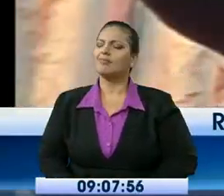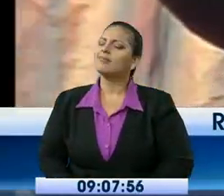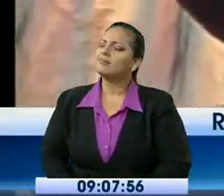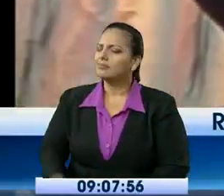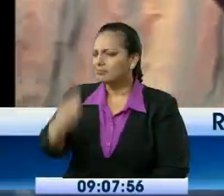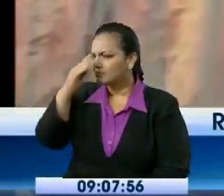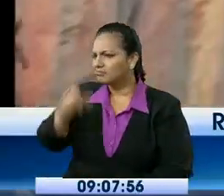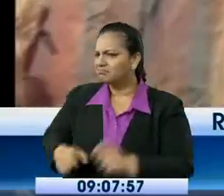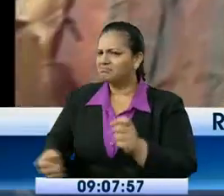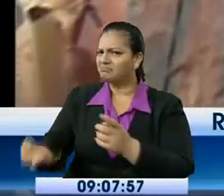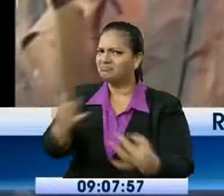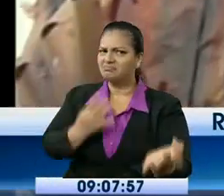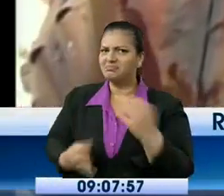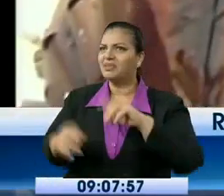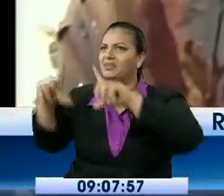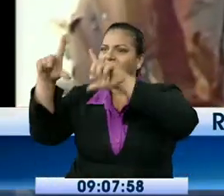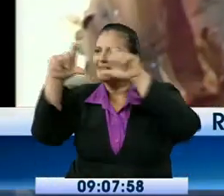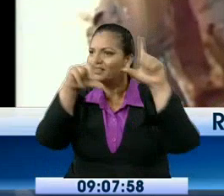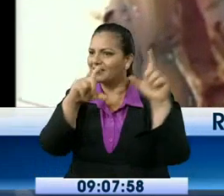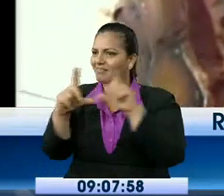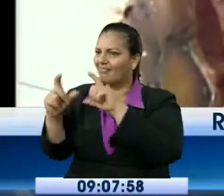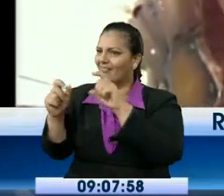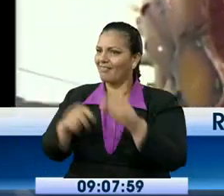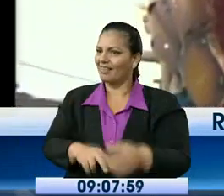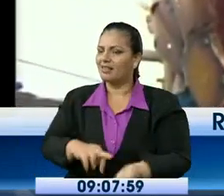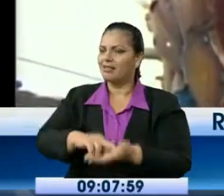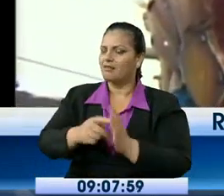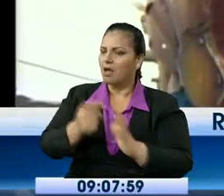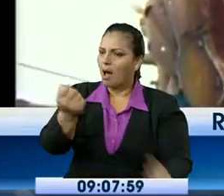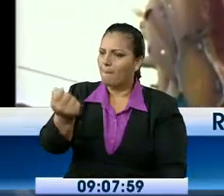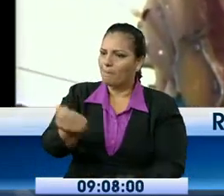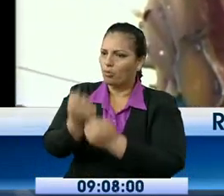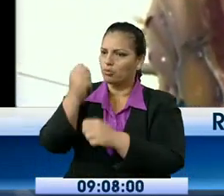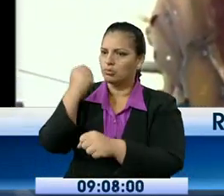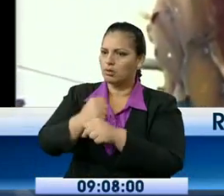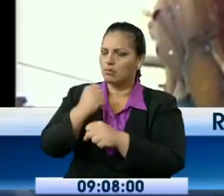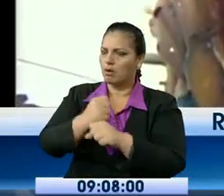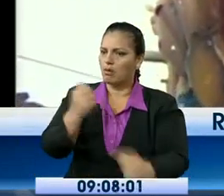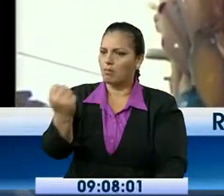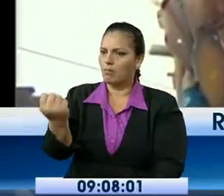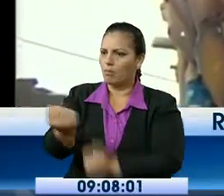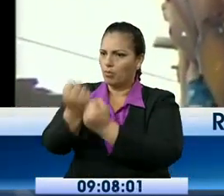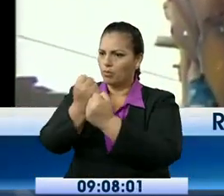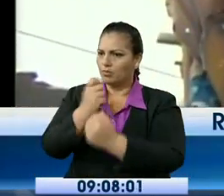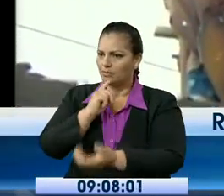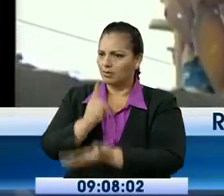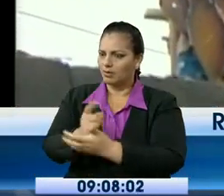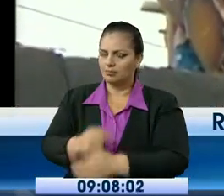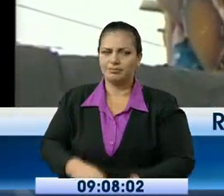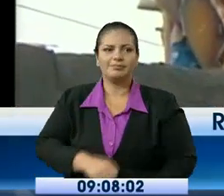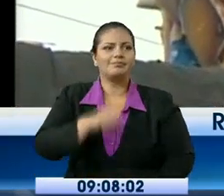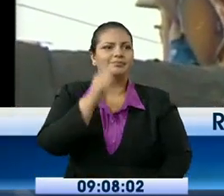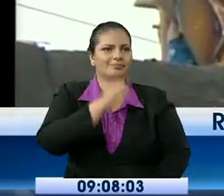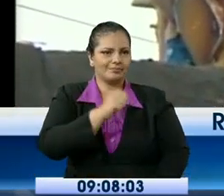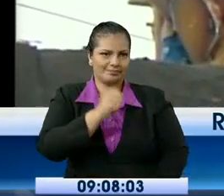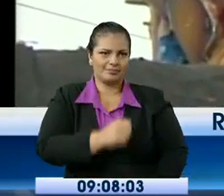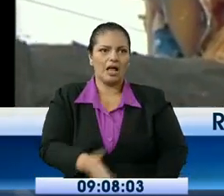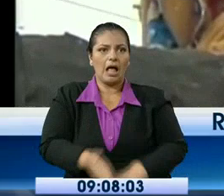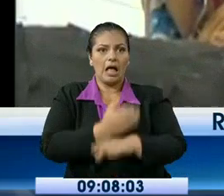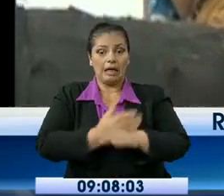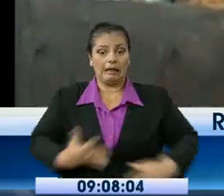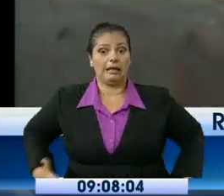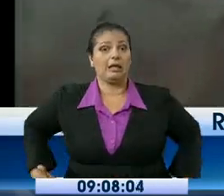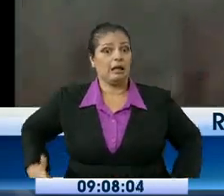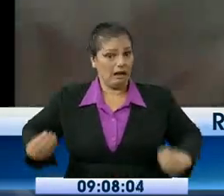esa manera van contribuyendo a la labor de ustedes. Claro, o sea, el propósito de nosotros es regalar este arte, pero a la vez recuperar lo invertido. Nosotros aquí